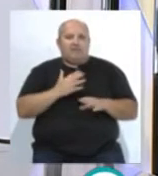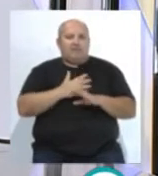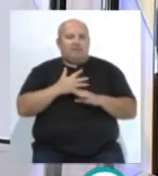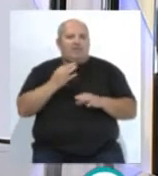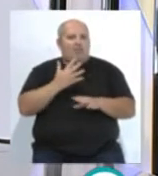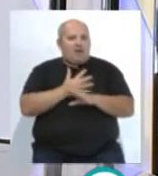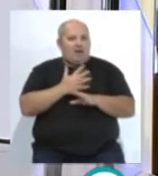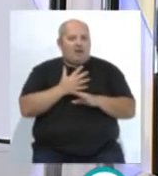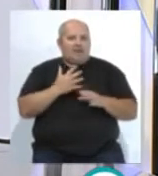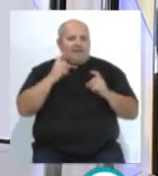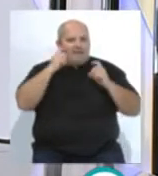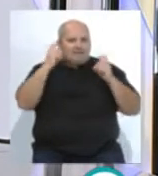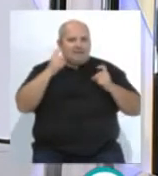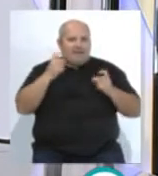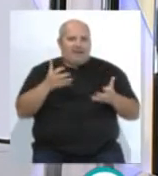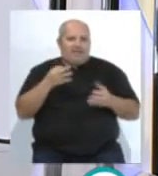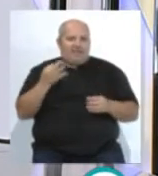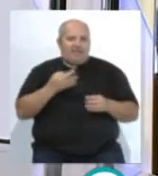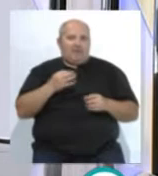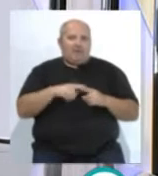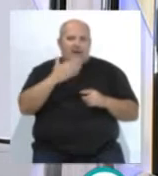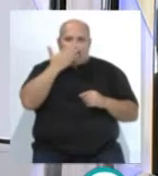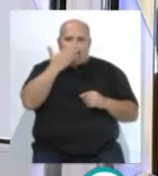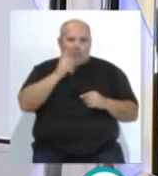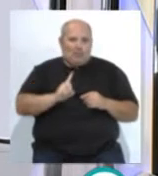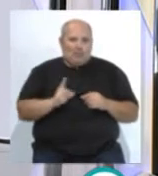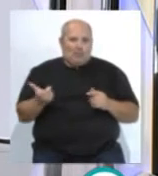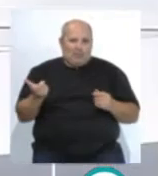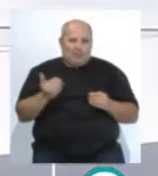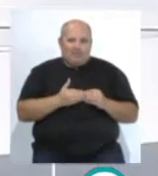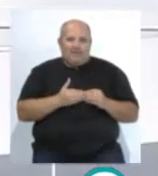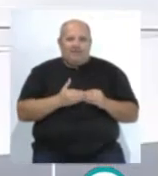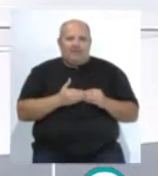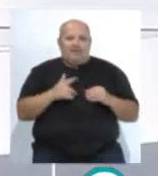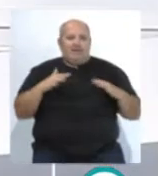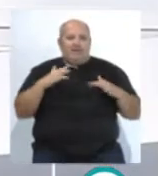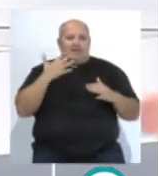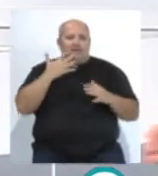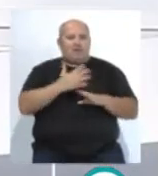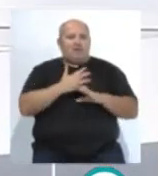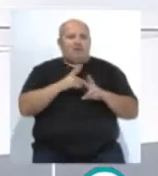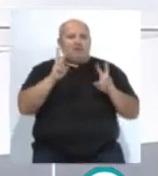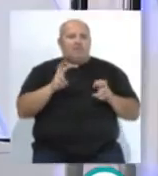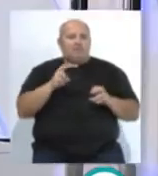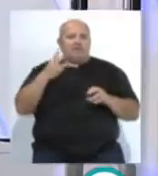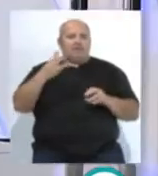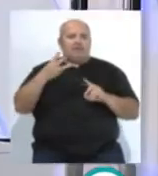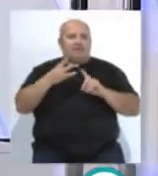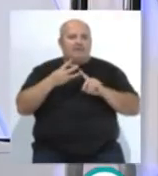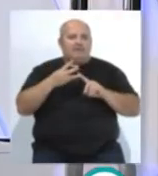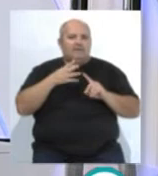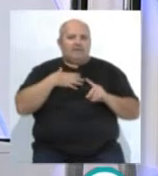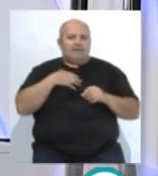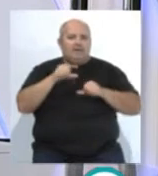tiene que jugar y tiene que intentar ganar, no hacer el ridículo. Y dice, no, ¿qué parece? O sea, ese partido se está jugando el tercero